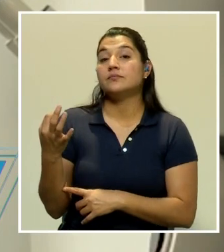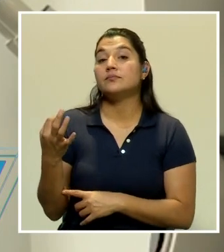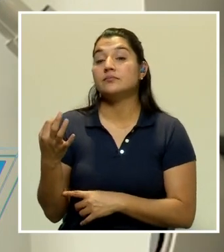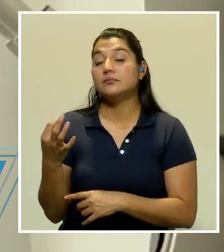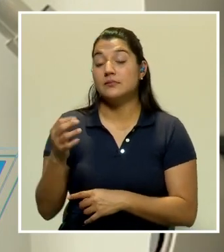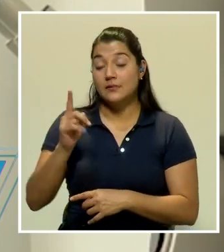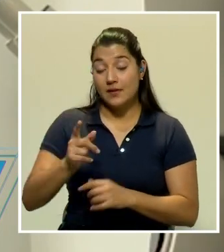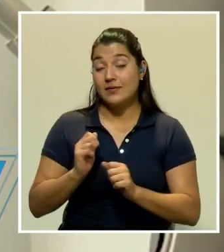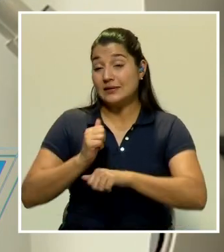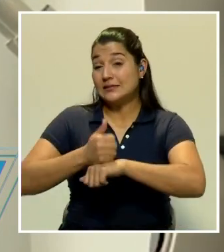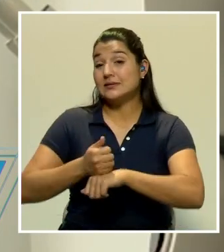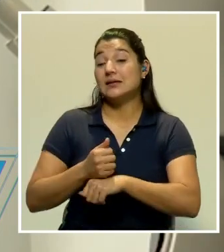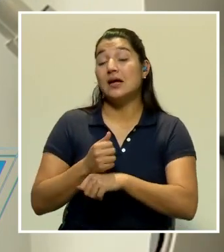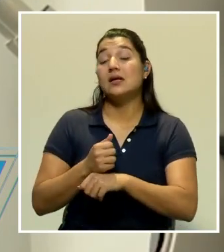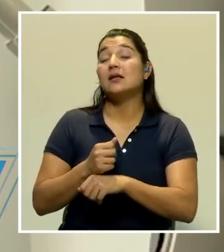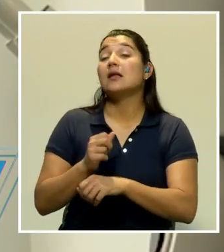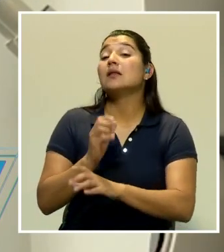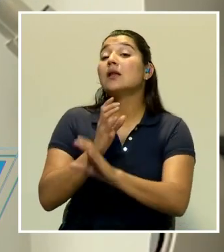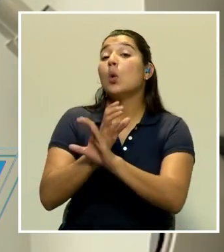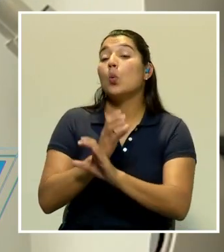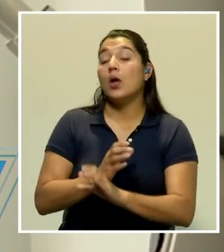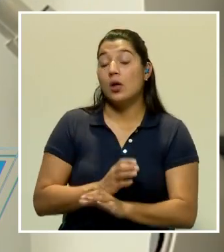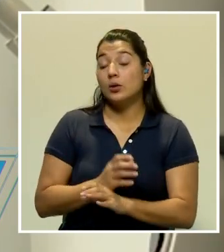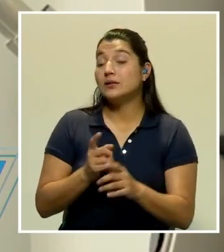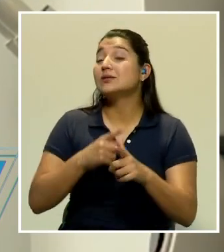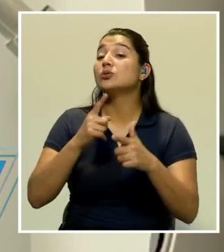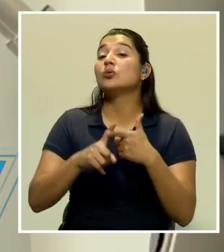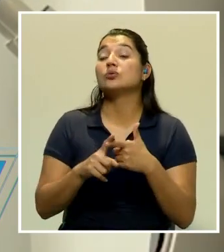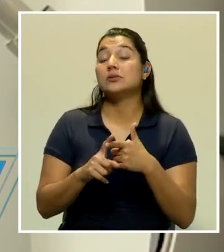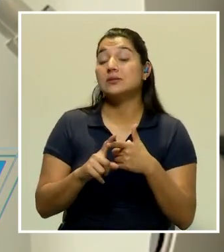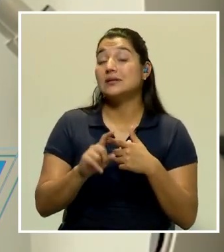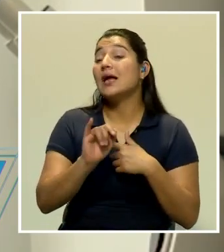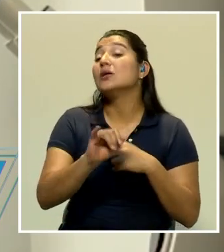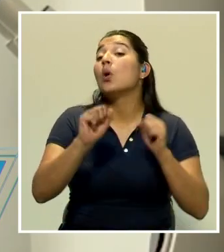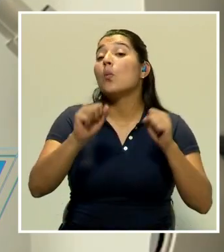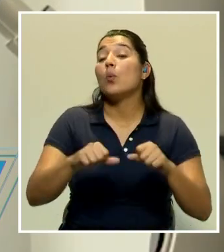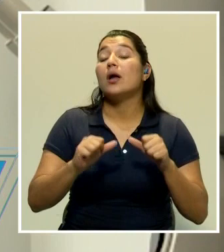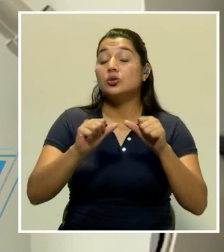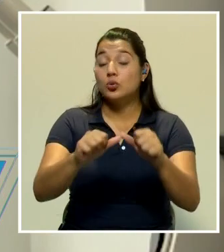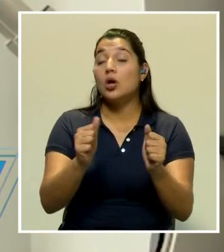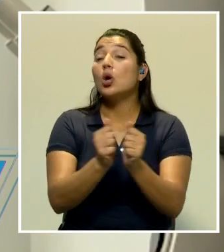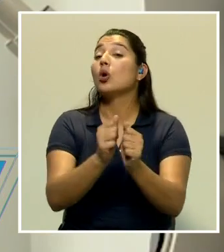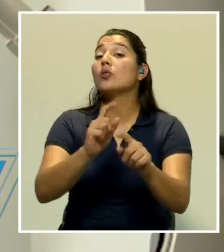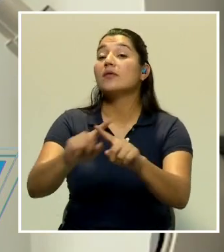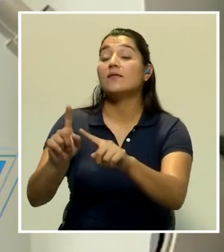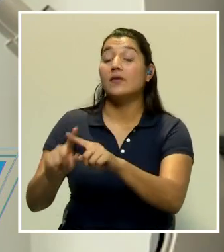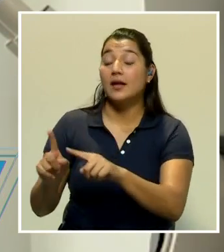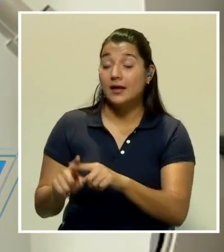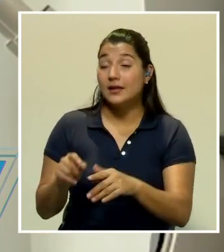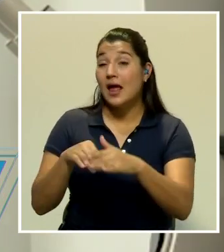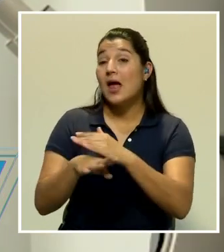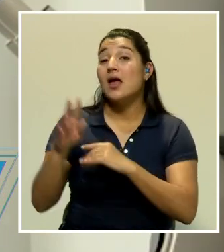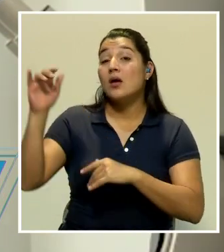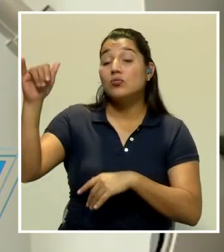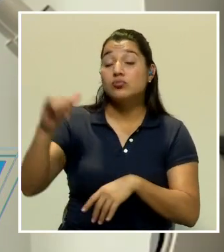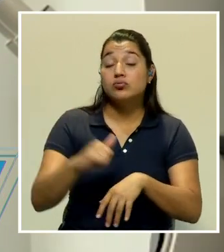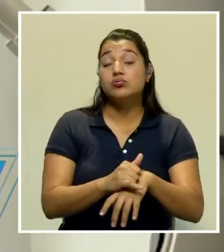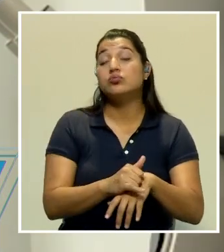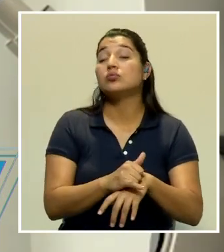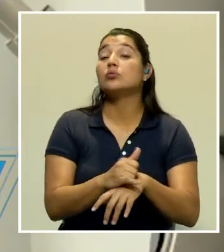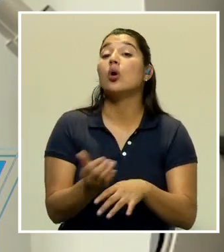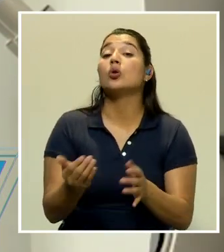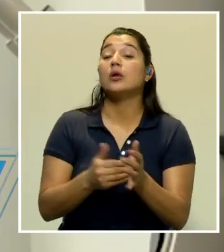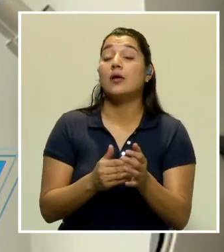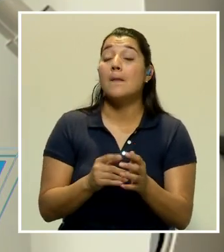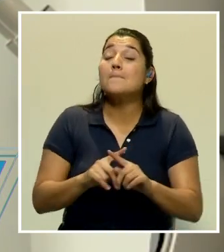han establecido medidas de cuarentena. Entonces esto ha contribuido para las diferencias en muertes en los distintos países,